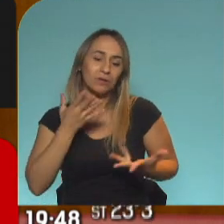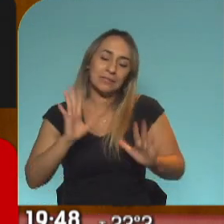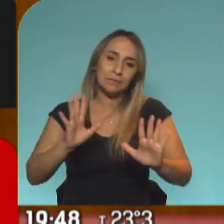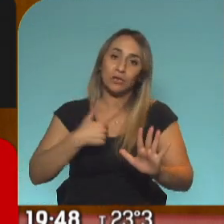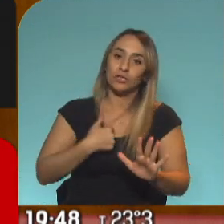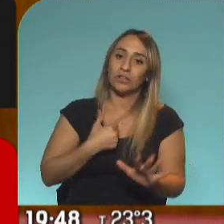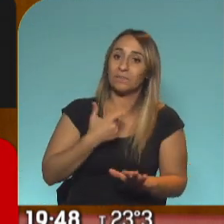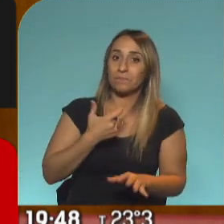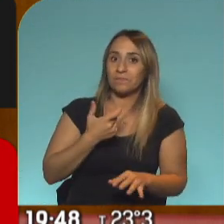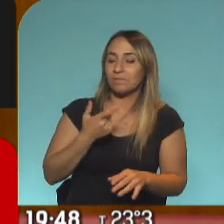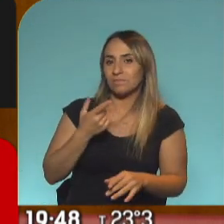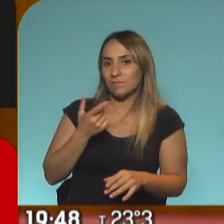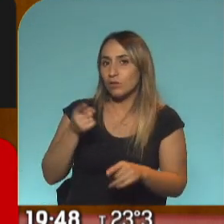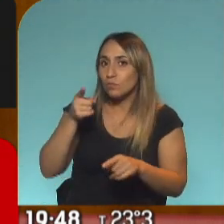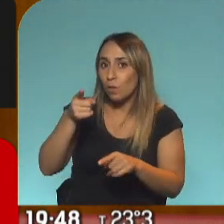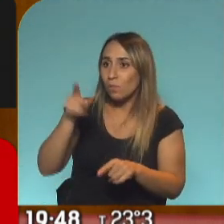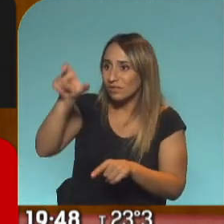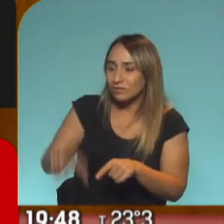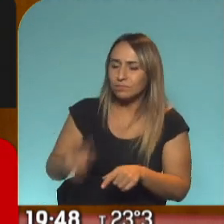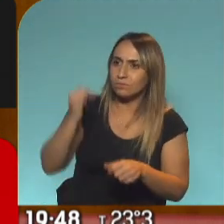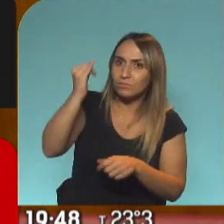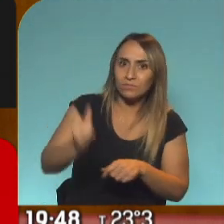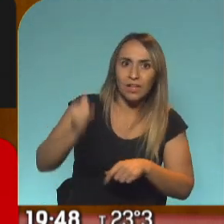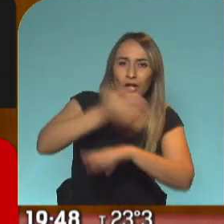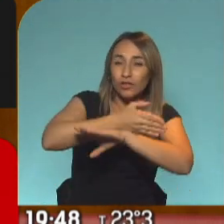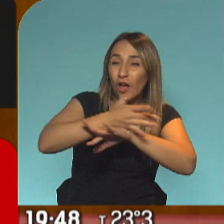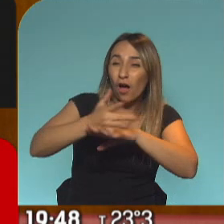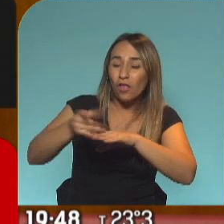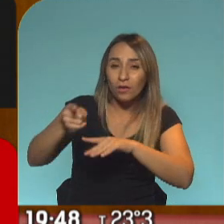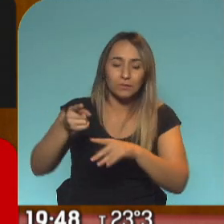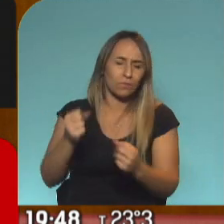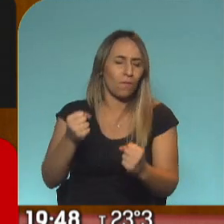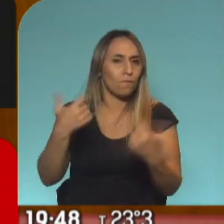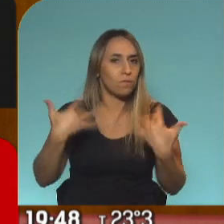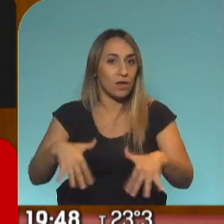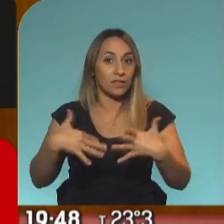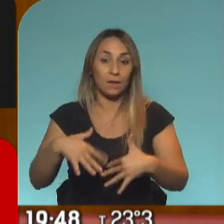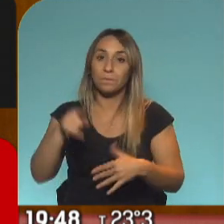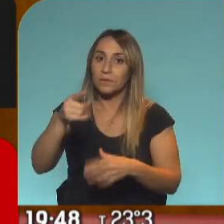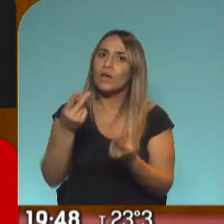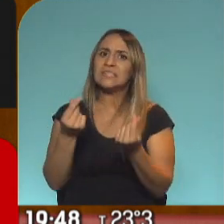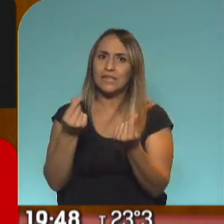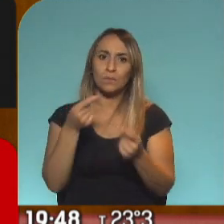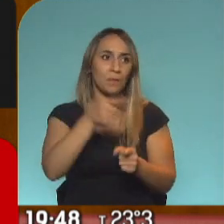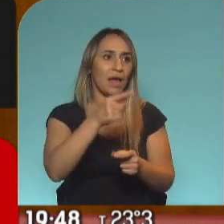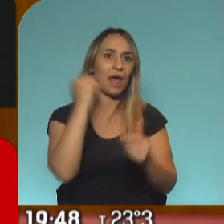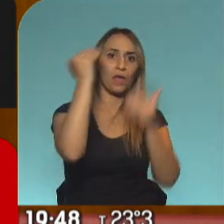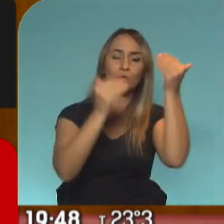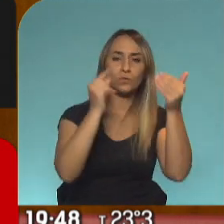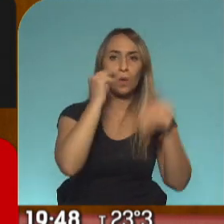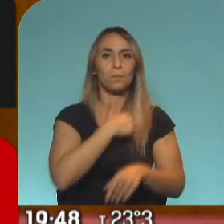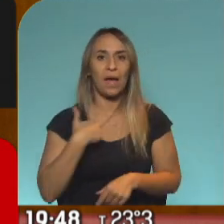que el mensaje tuyo es muy potente, como recién te decíamos, para adultos, para padres, quizás también para algunas